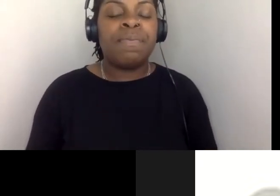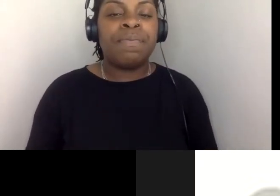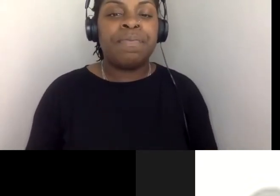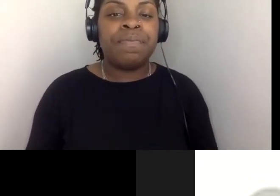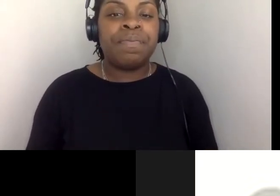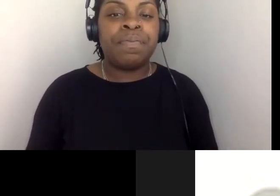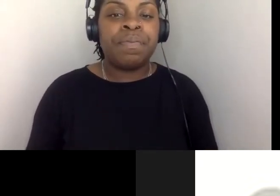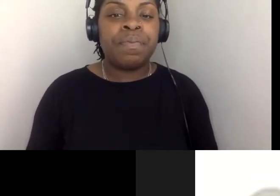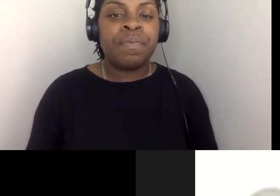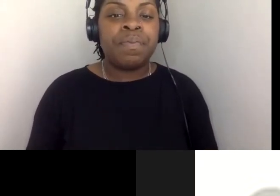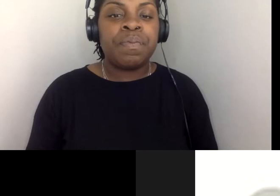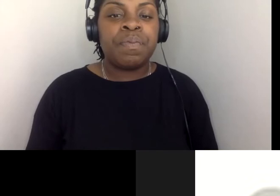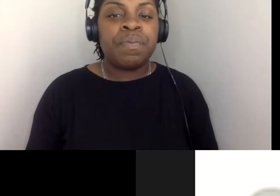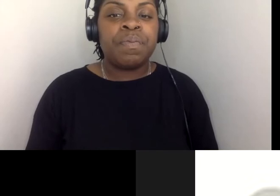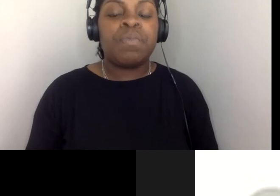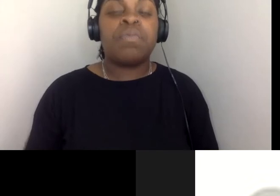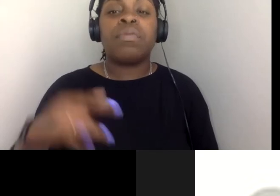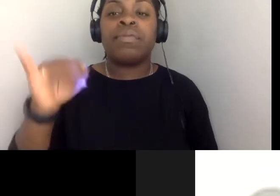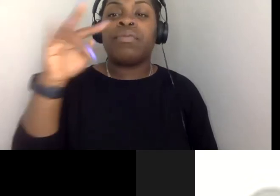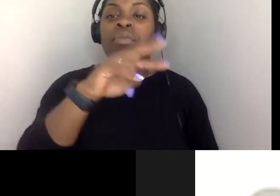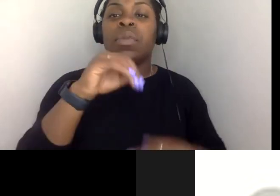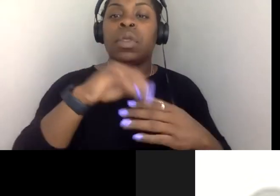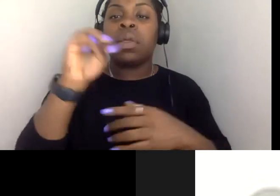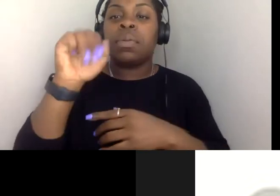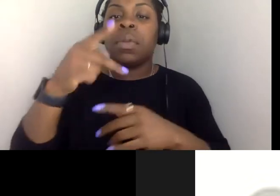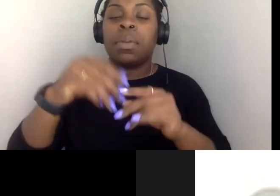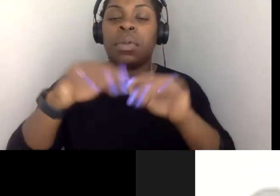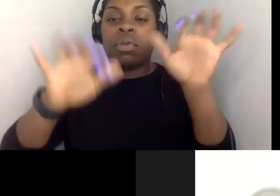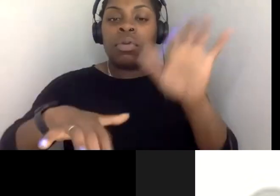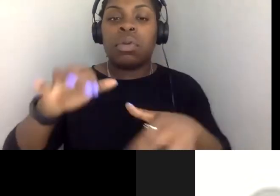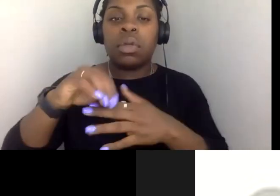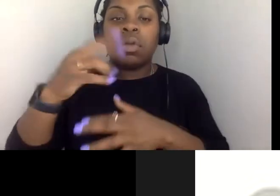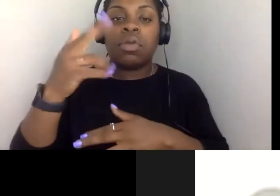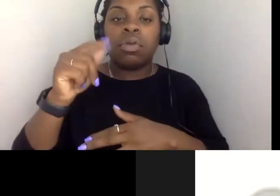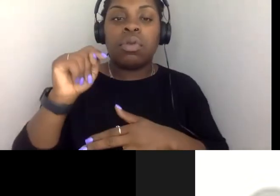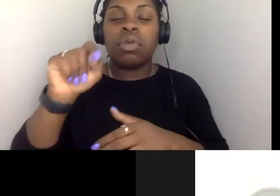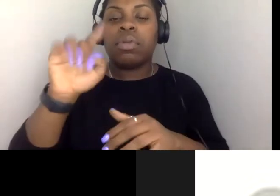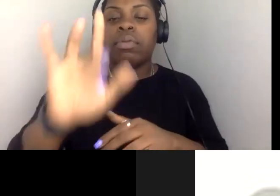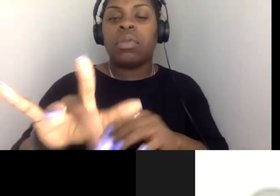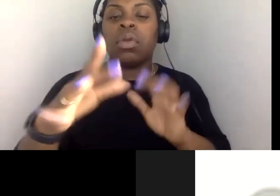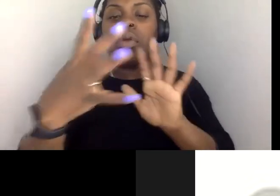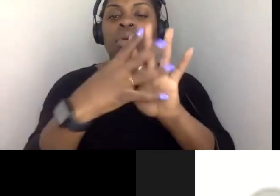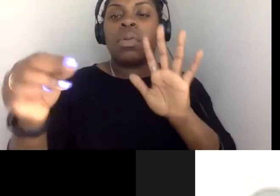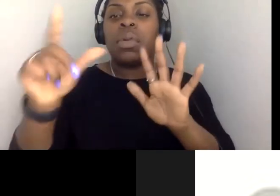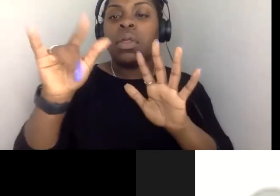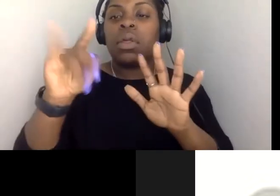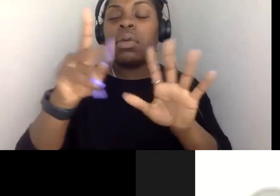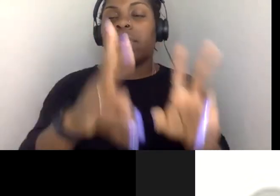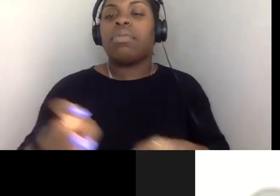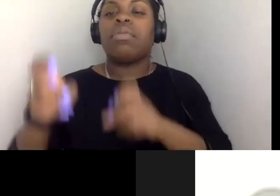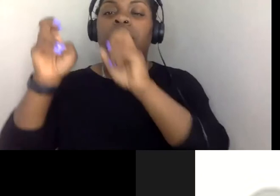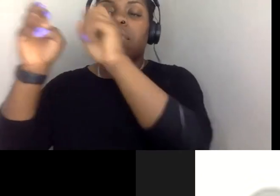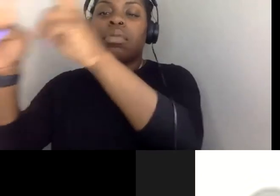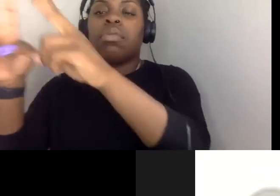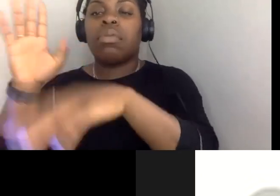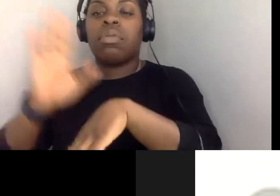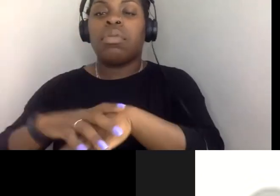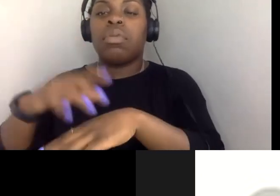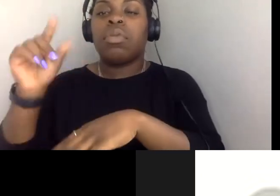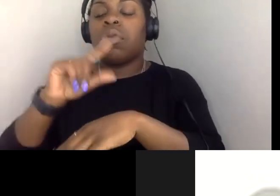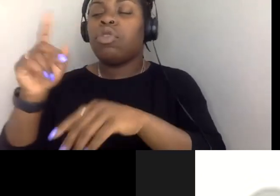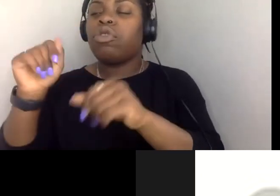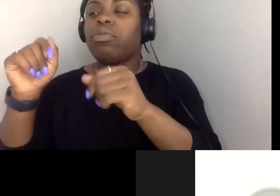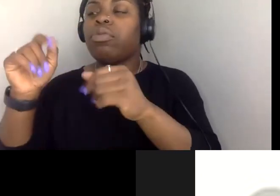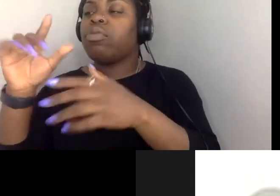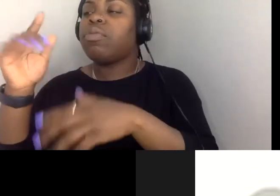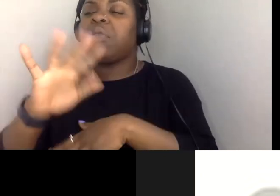Entonces, está ahí el enlace al mapa, aquí en el chat. Entonces, pueden copiar ese enlace